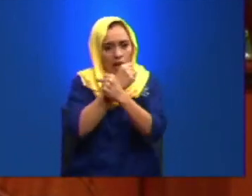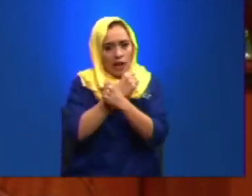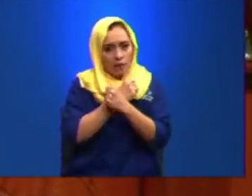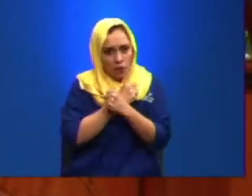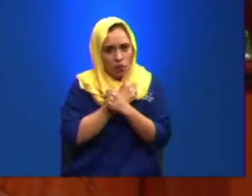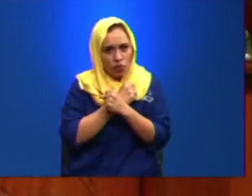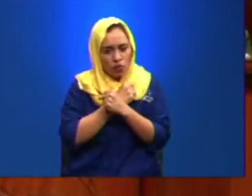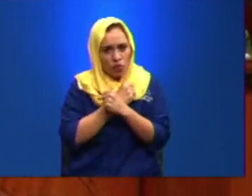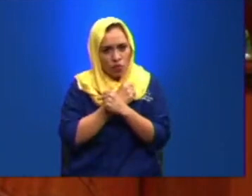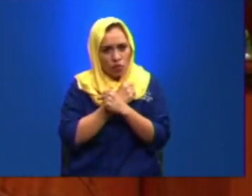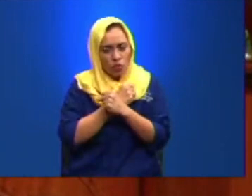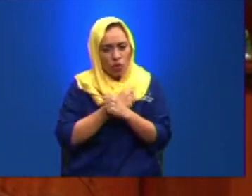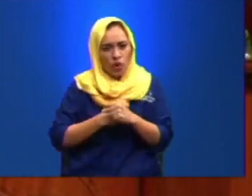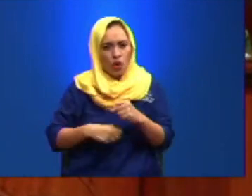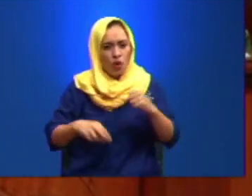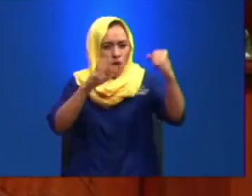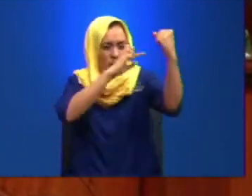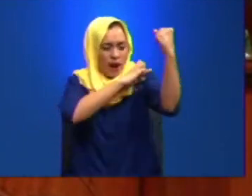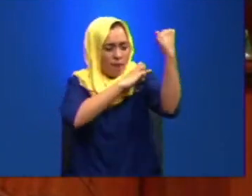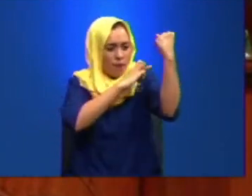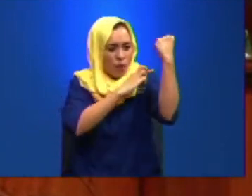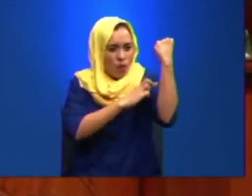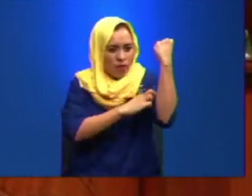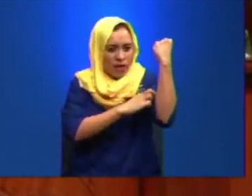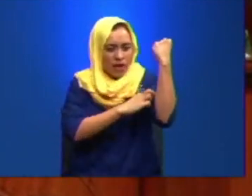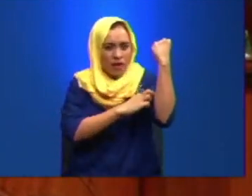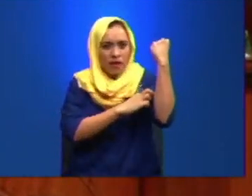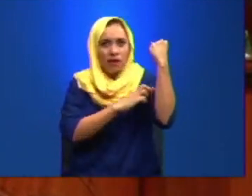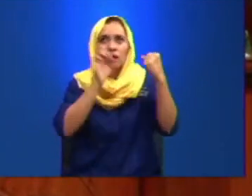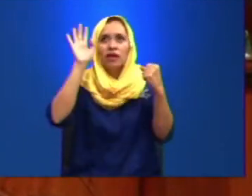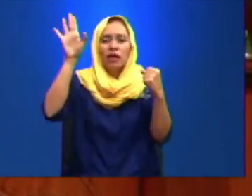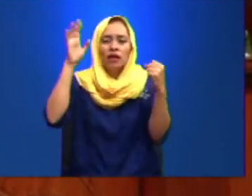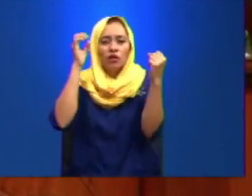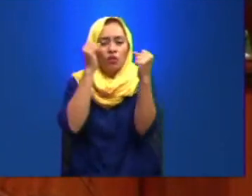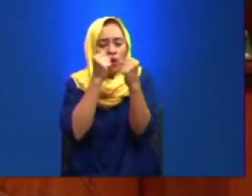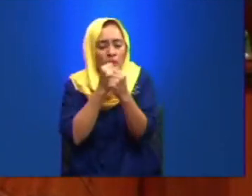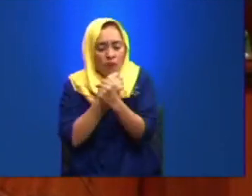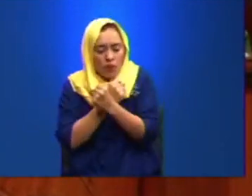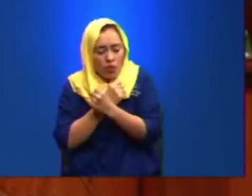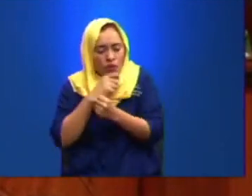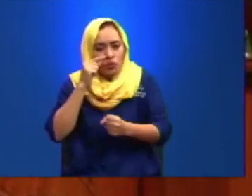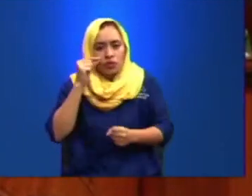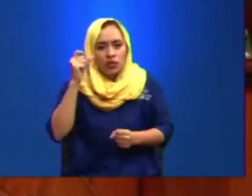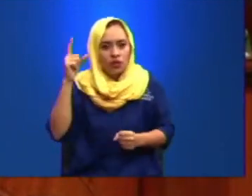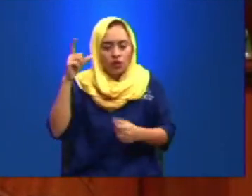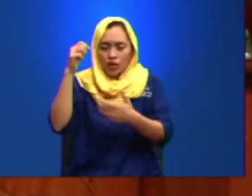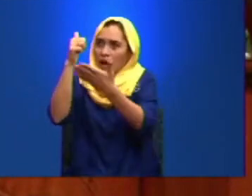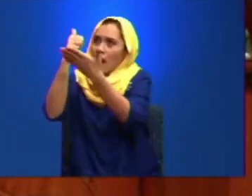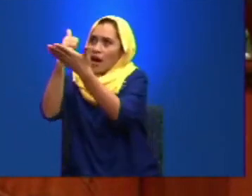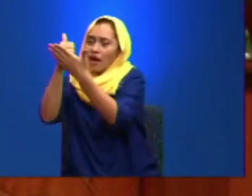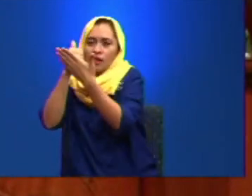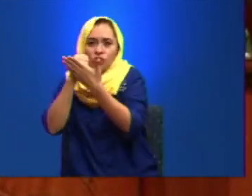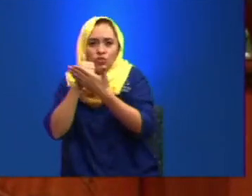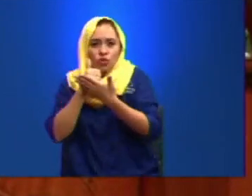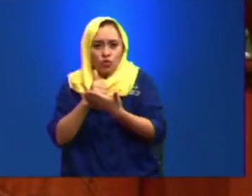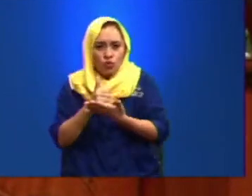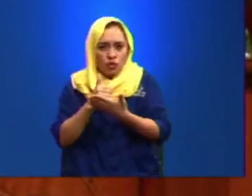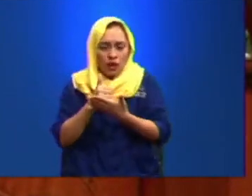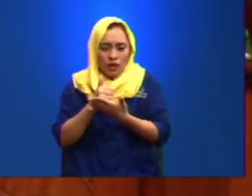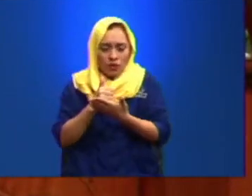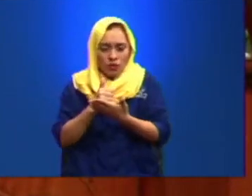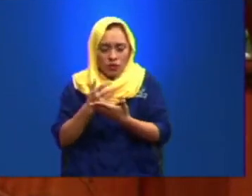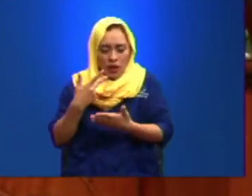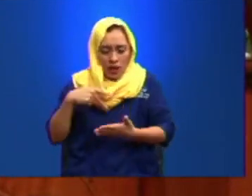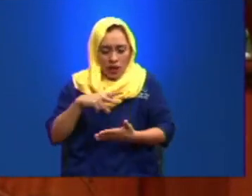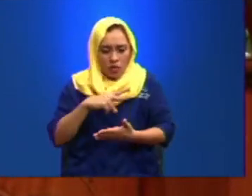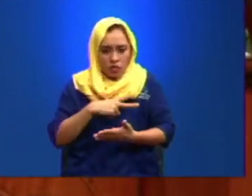con el poder de tu amor señor ayúdanos padre para que nosotros podamos fluir con ese poder